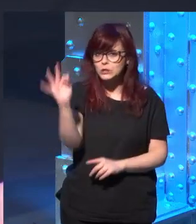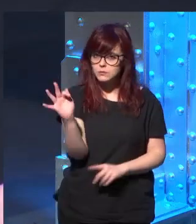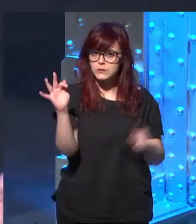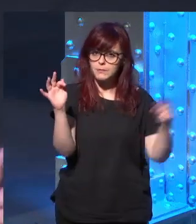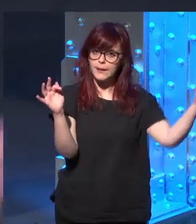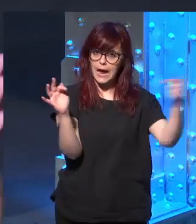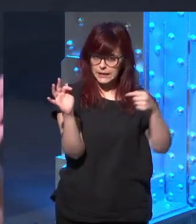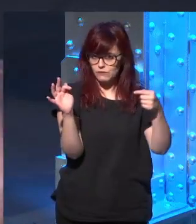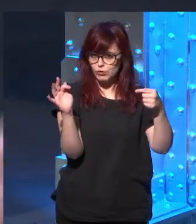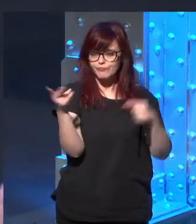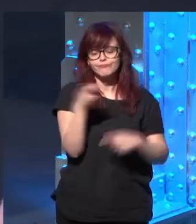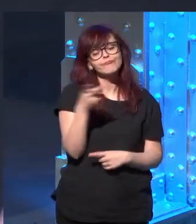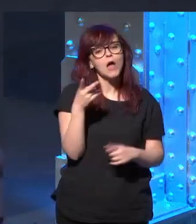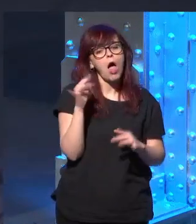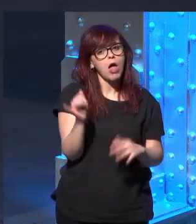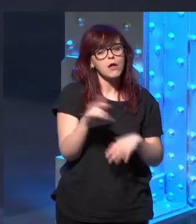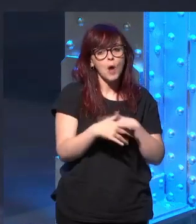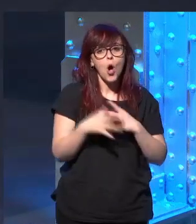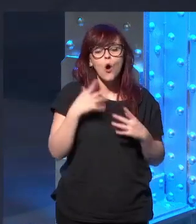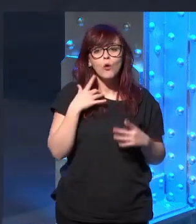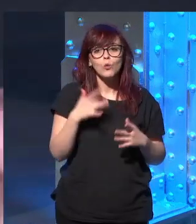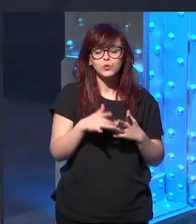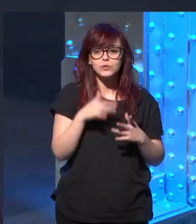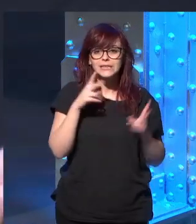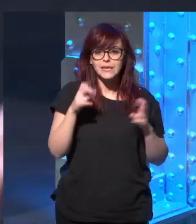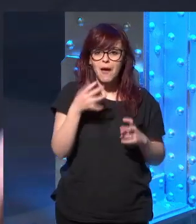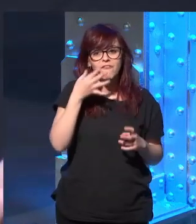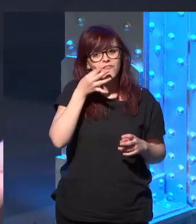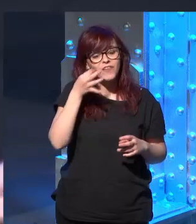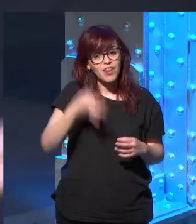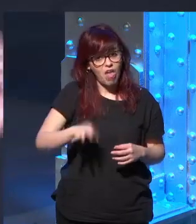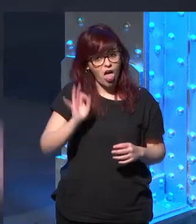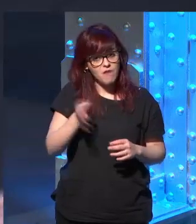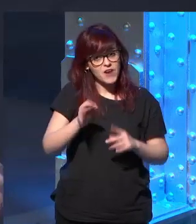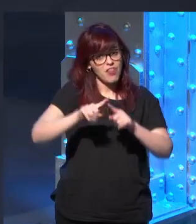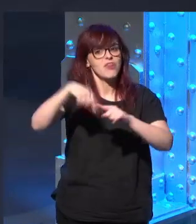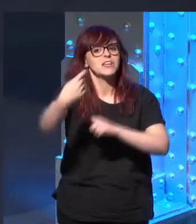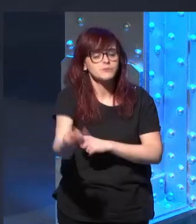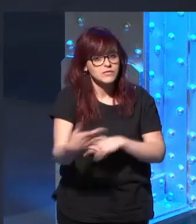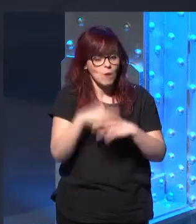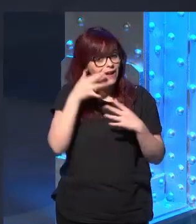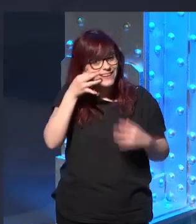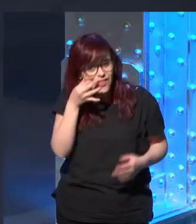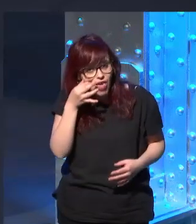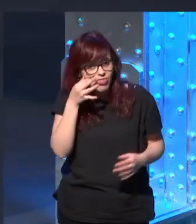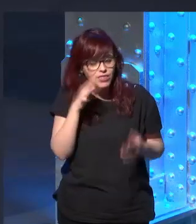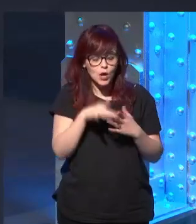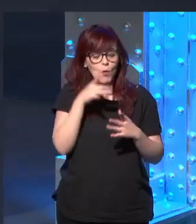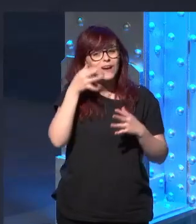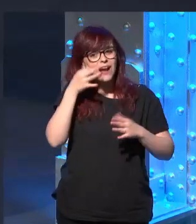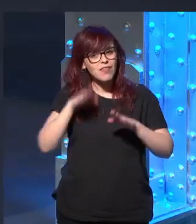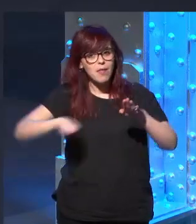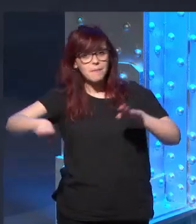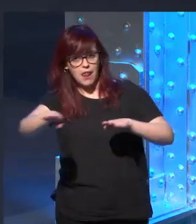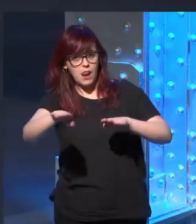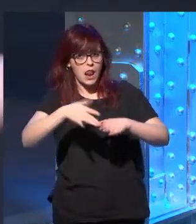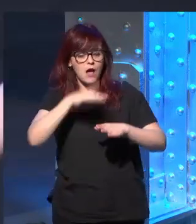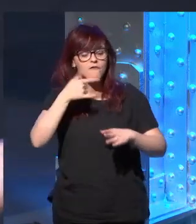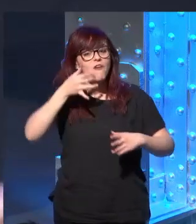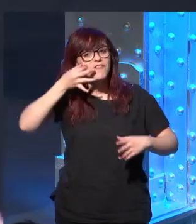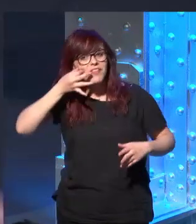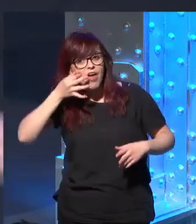también negativas, porque ahora justamente la posverdad viene de ahí, de que como está por escrito, pasa a ser una realidad paralela, pasa a ser otra verdad, ¿no?